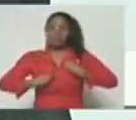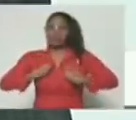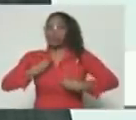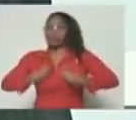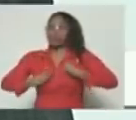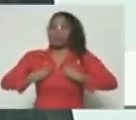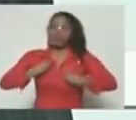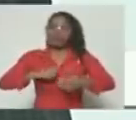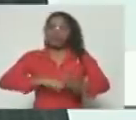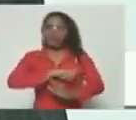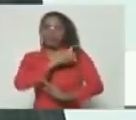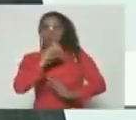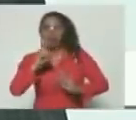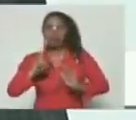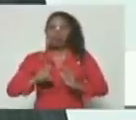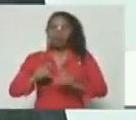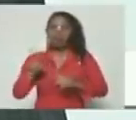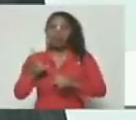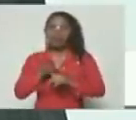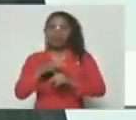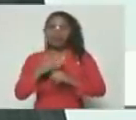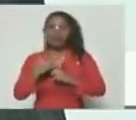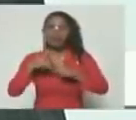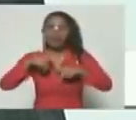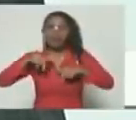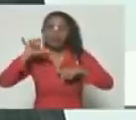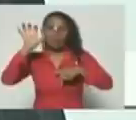totalmente por la situación del país.